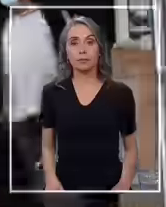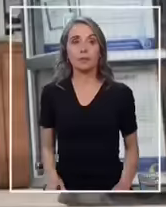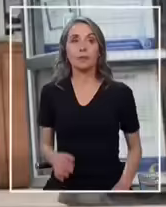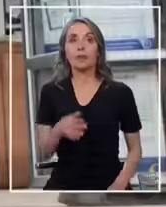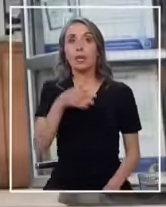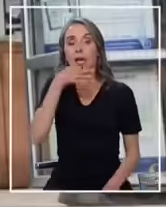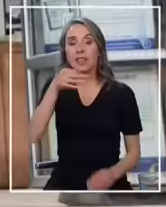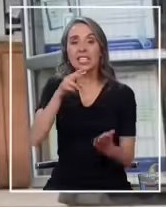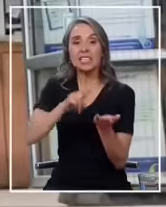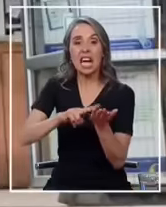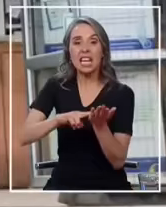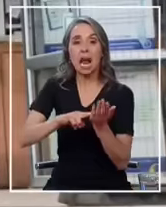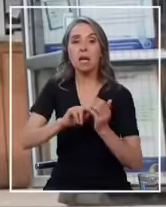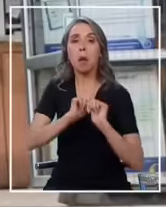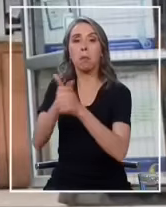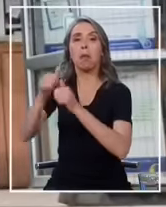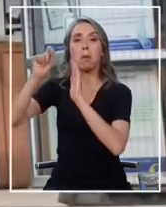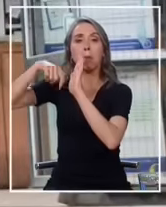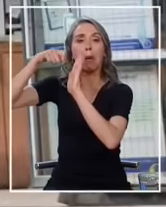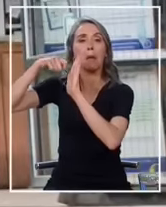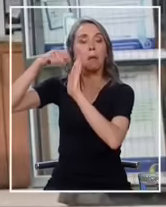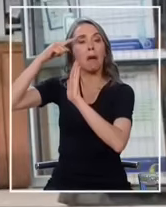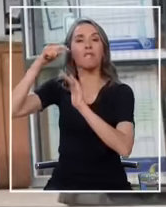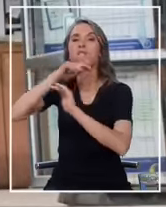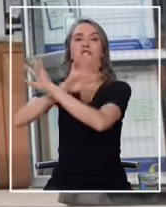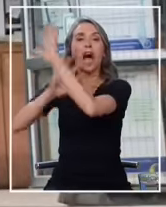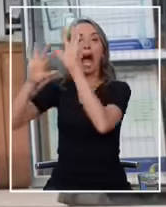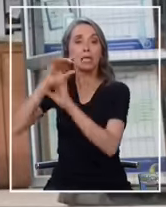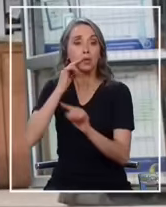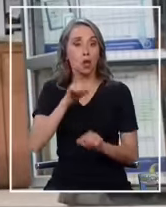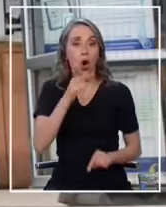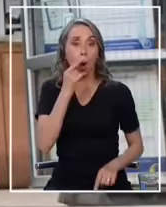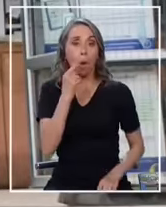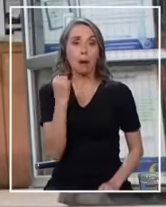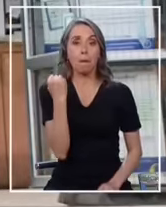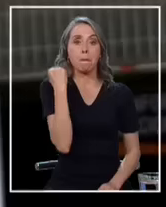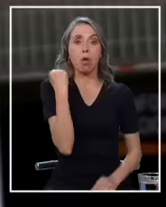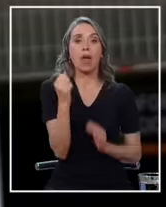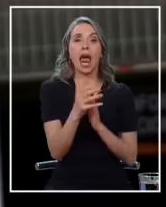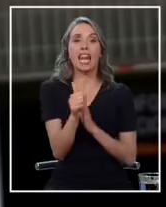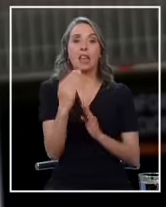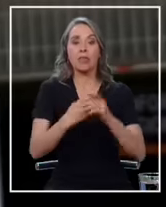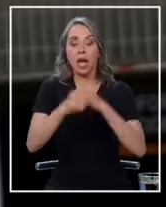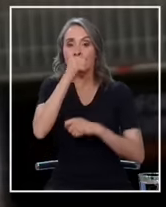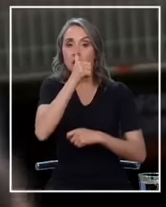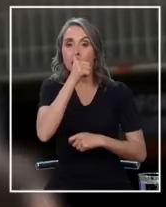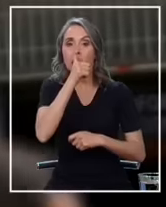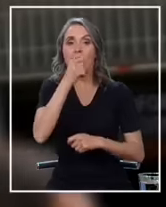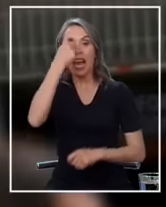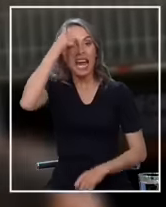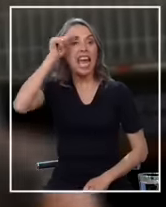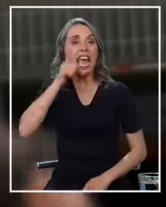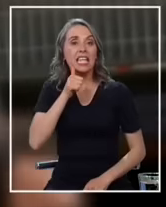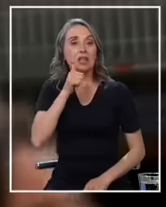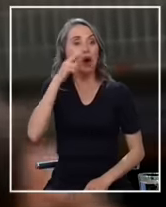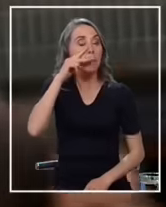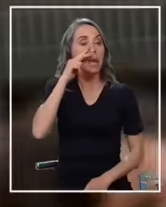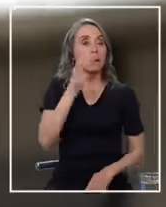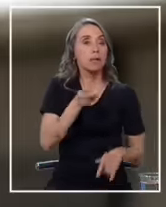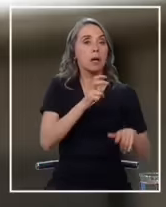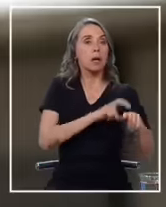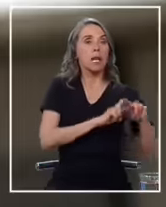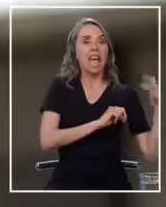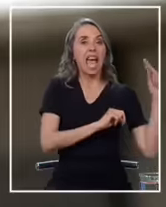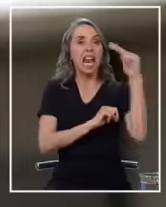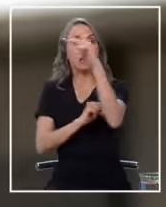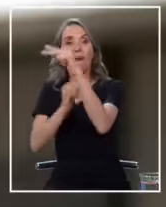Dicen que la realidad supera a la ficción. La historia que le contaremos esta noche es la de un poderoso líder narco que fue herido aquí en Melipilla y trasladado en helicóptero